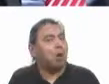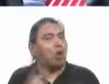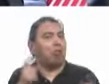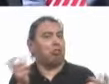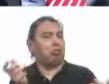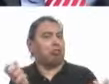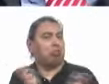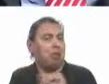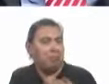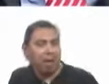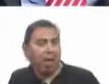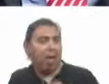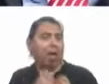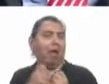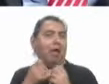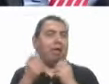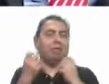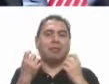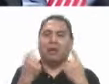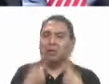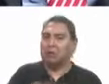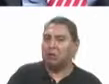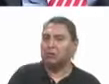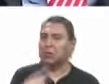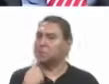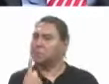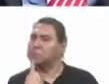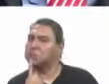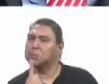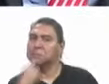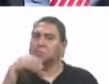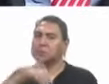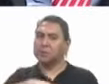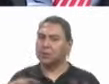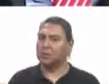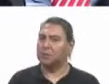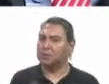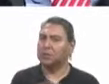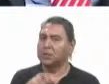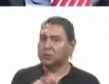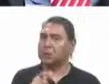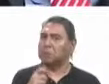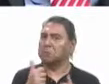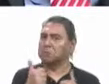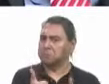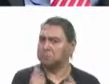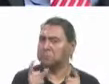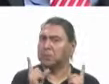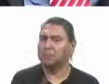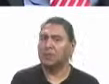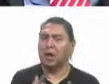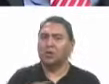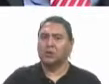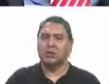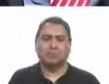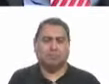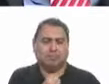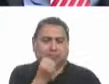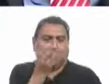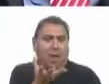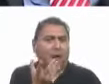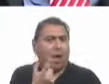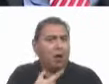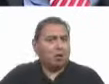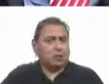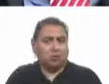disidencia, los interrogantes en las comisiones, hemos tenido la oportunidad también de poder expresar nuestras realidades,